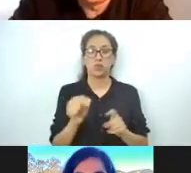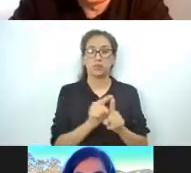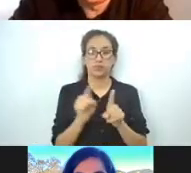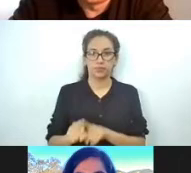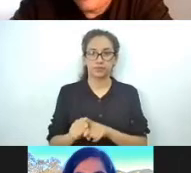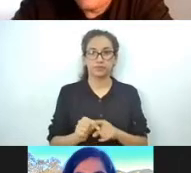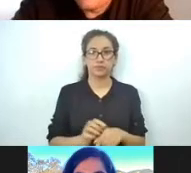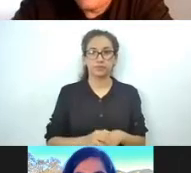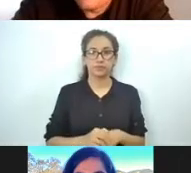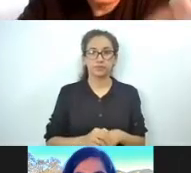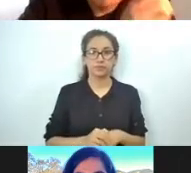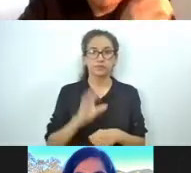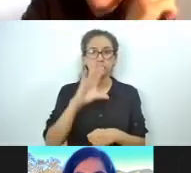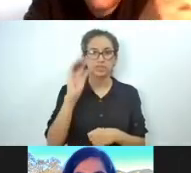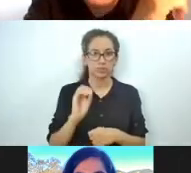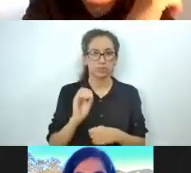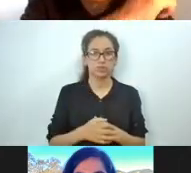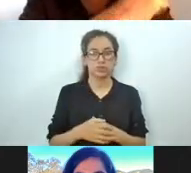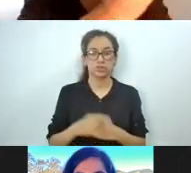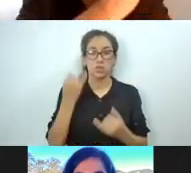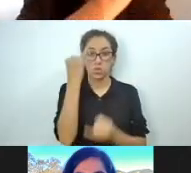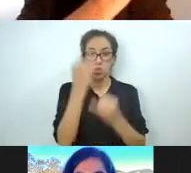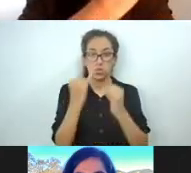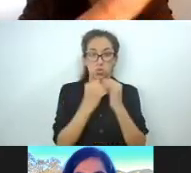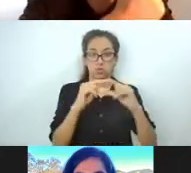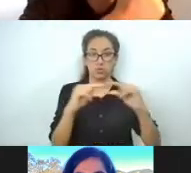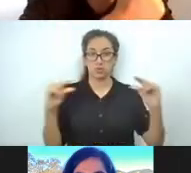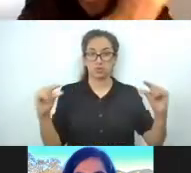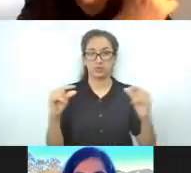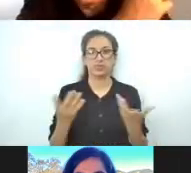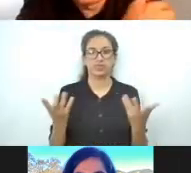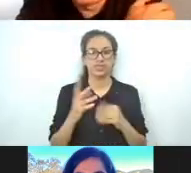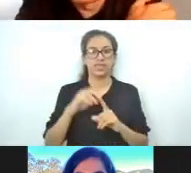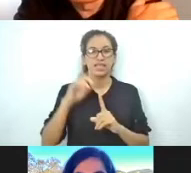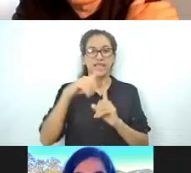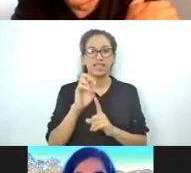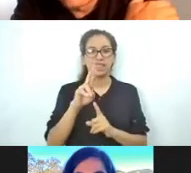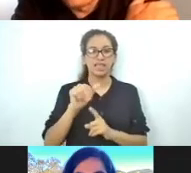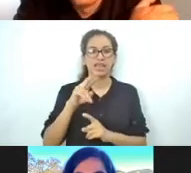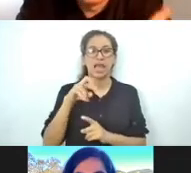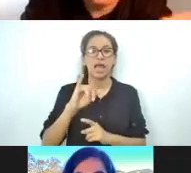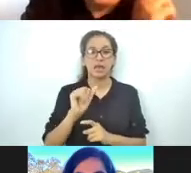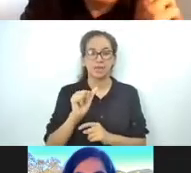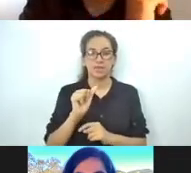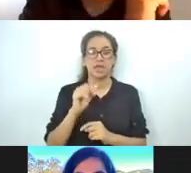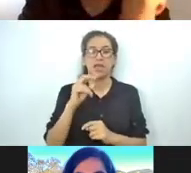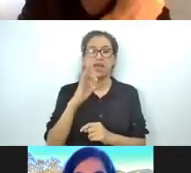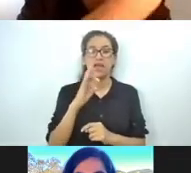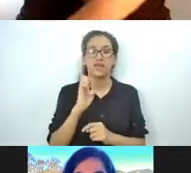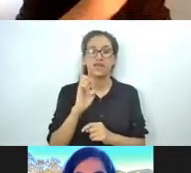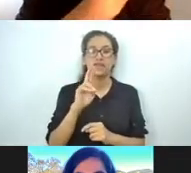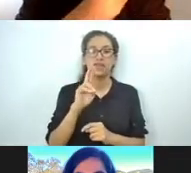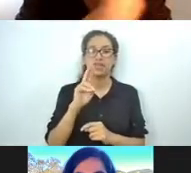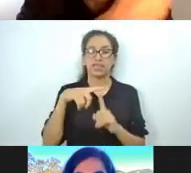que tenemos en cuenta. Quiero llamar la atención en el último punto, que es la terapia de suplementación hormonal. Y esto lo quiero decir